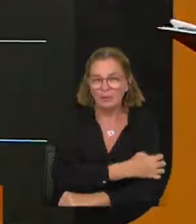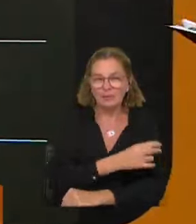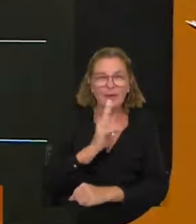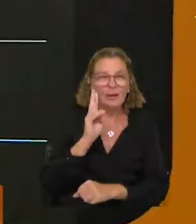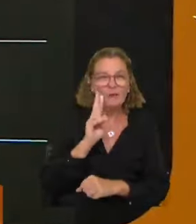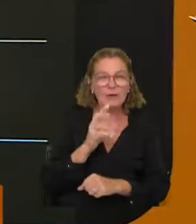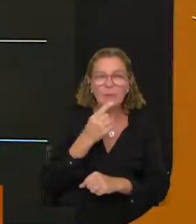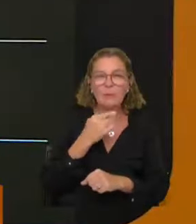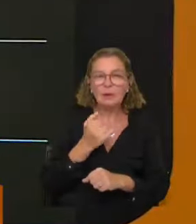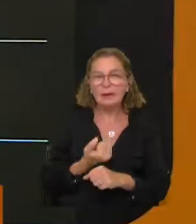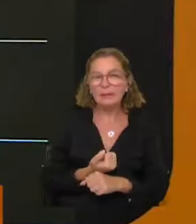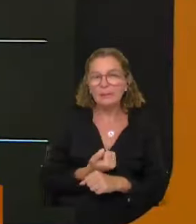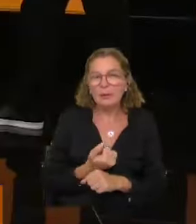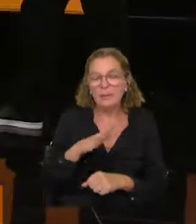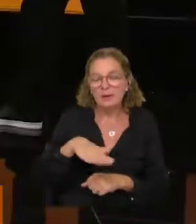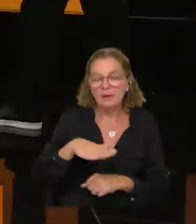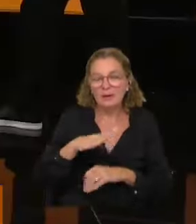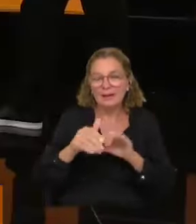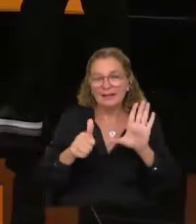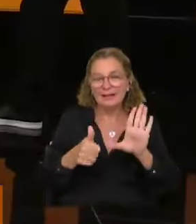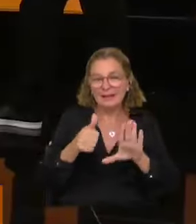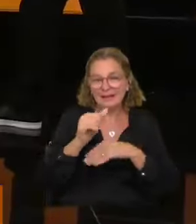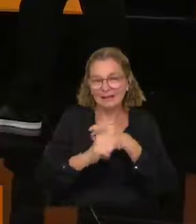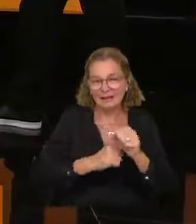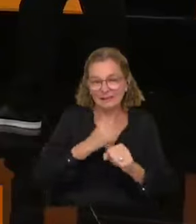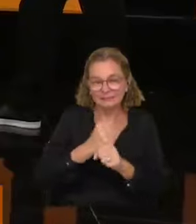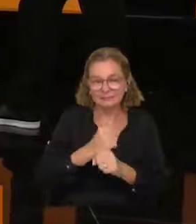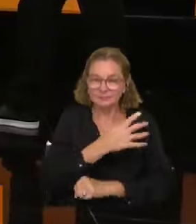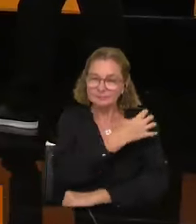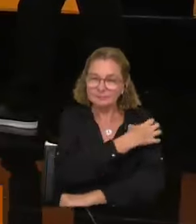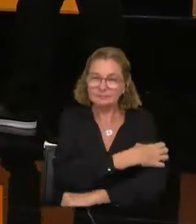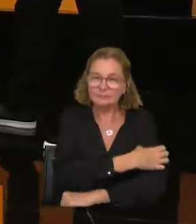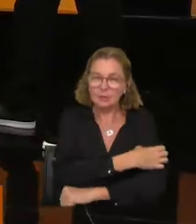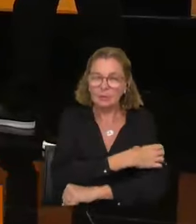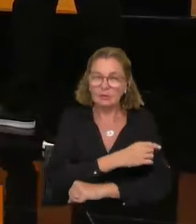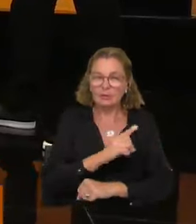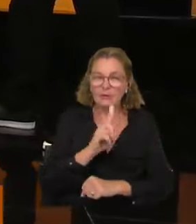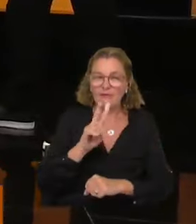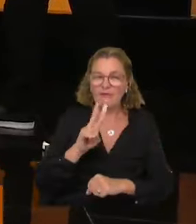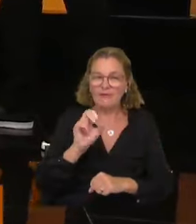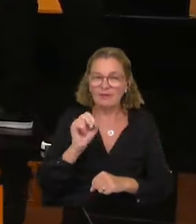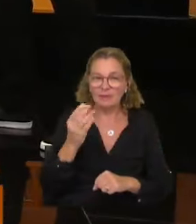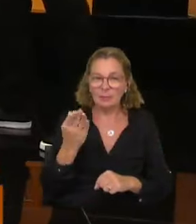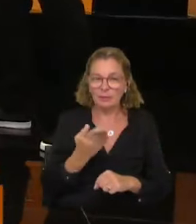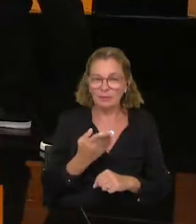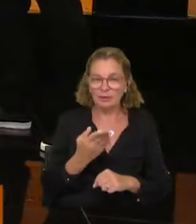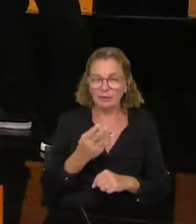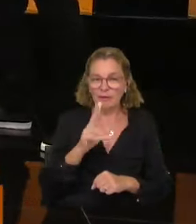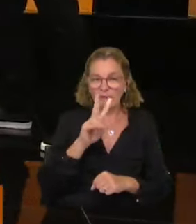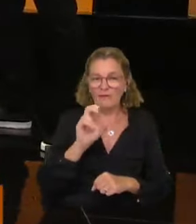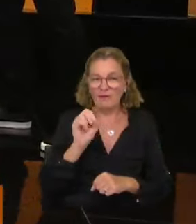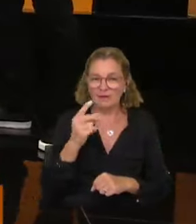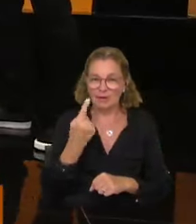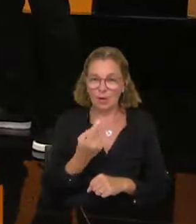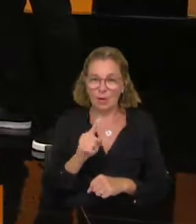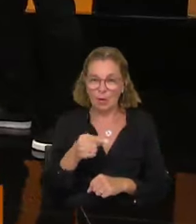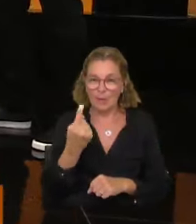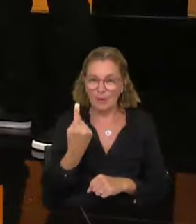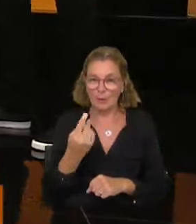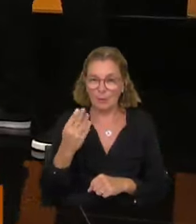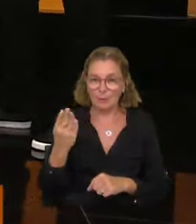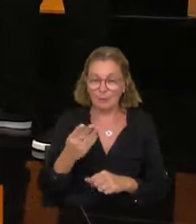por ejemplo en el caso de los menores de 6 años la pobreza es de un 20% 20,1 por ahí lo estamos